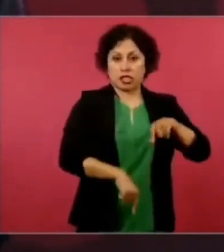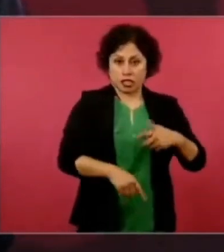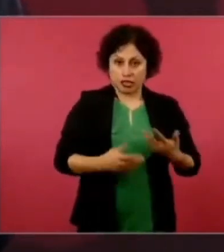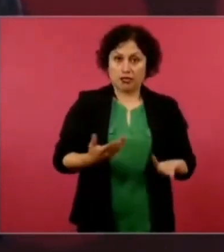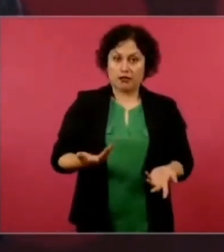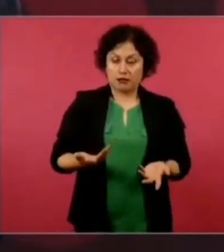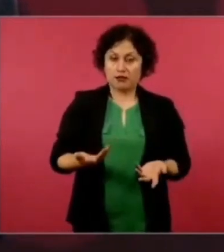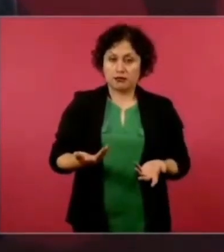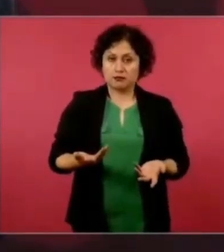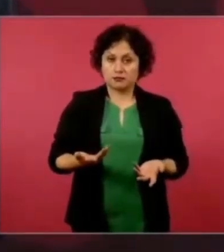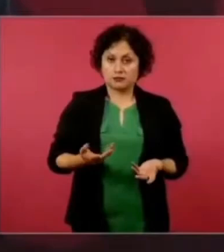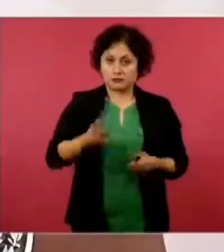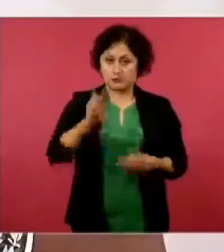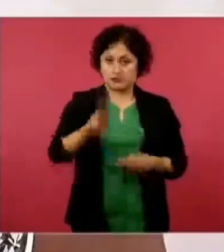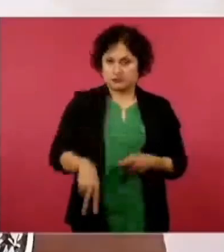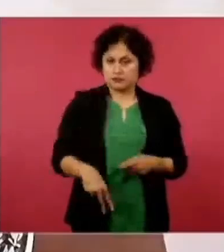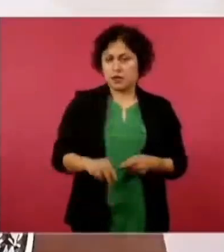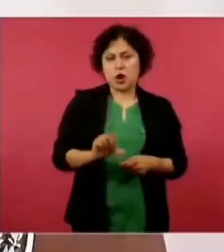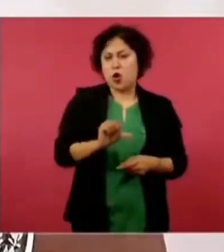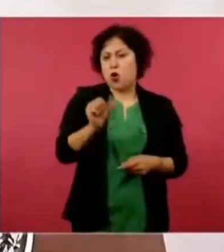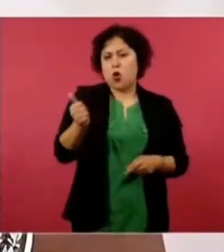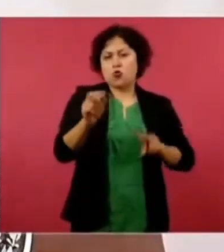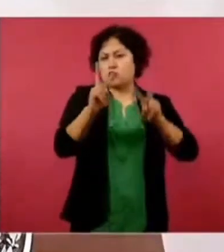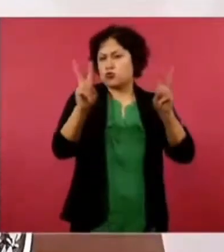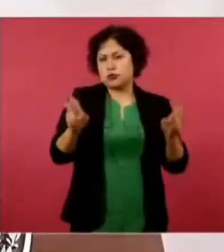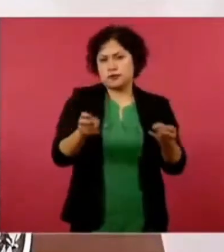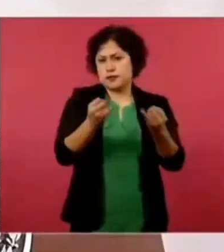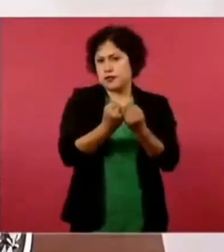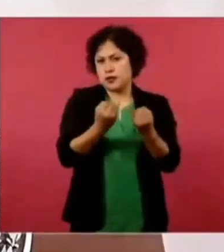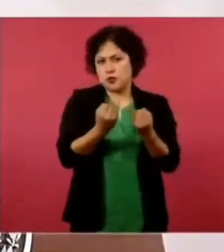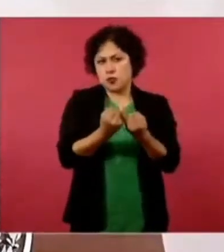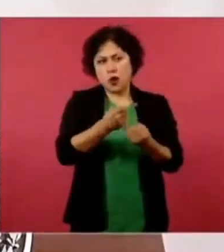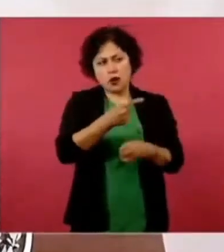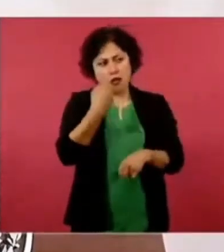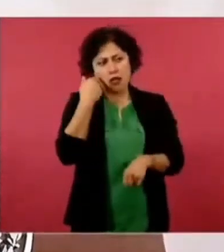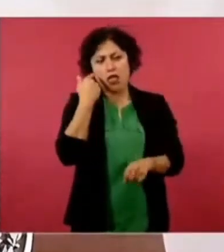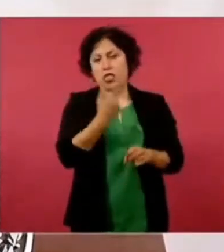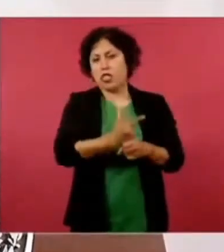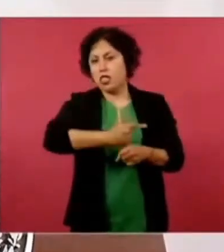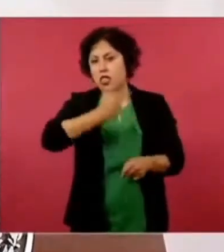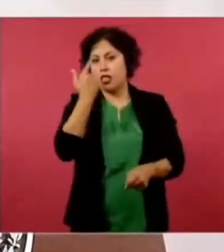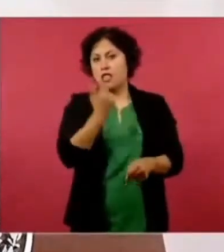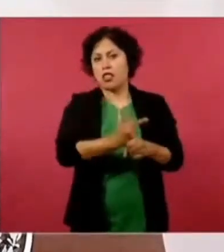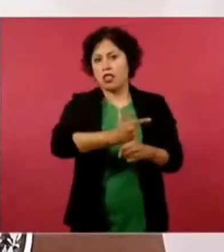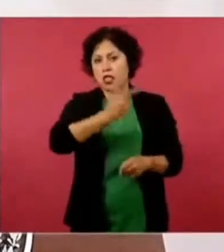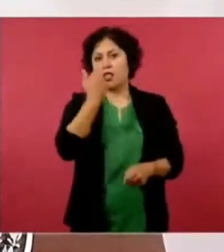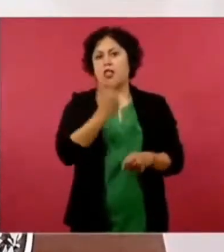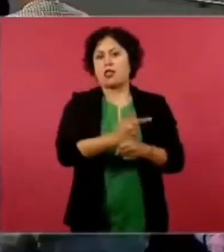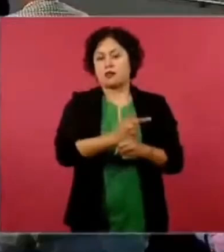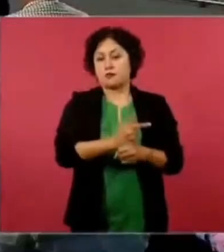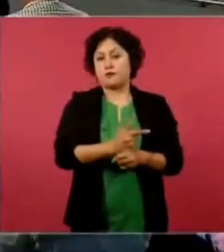como ha venido pasando en otros casos. Y se ayuda también